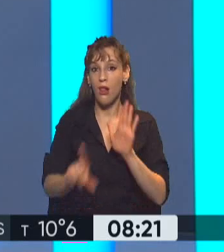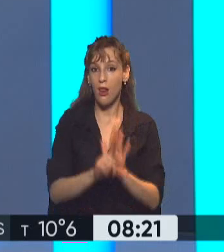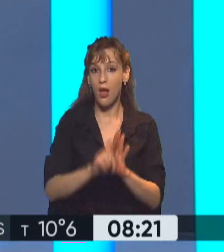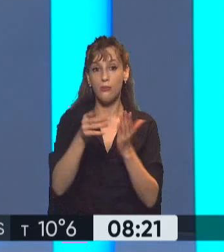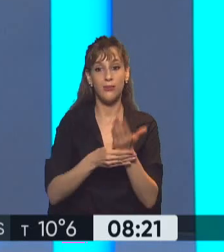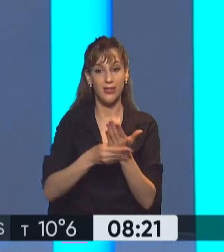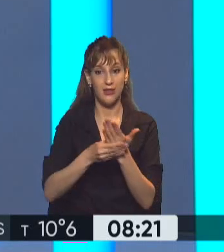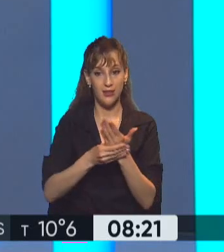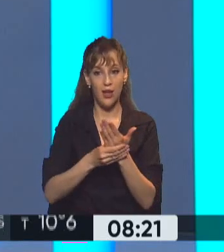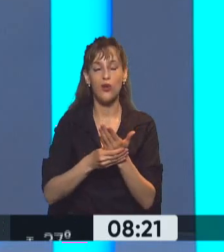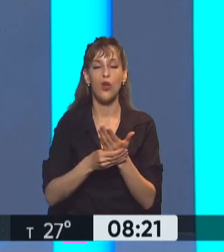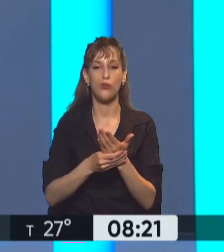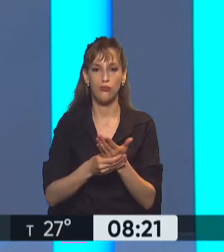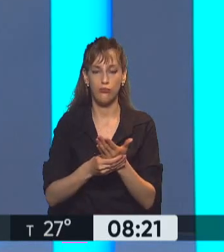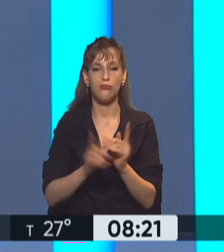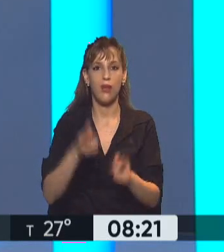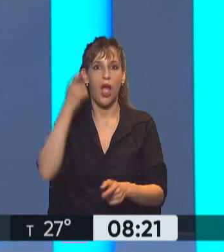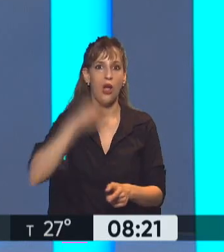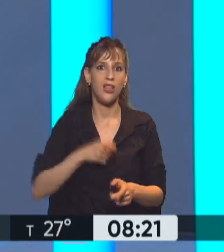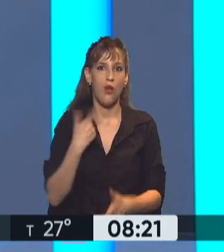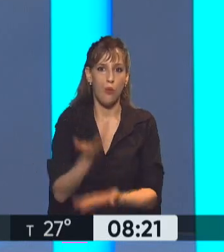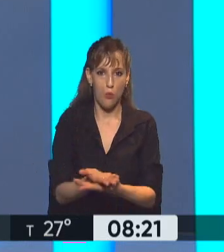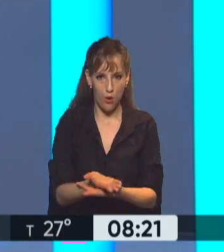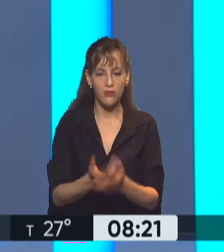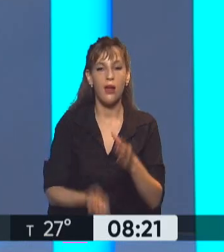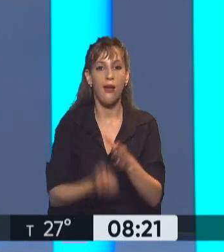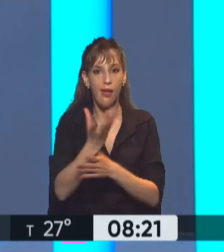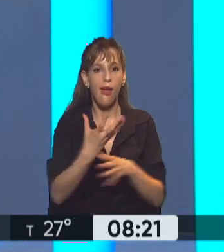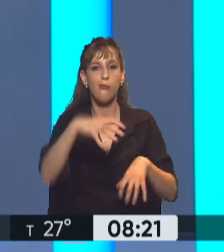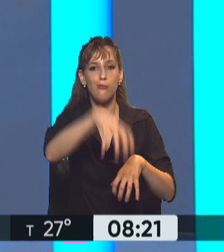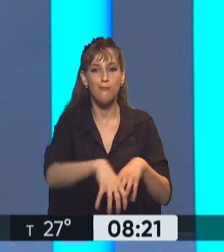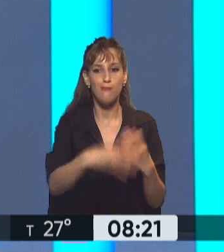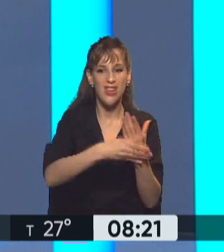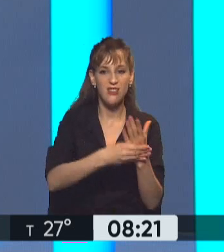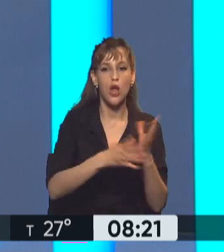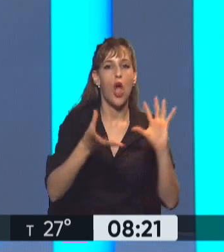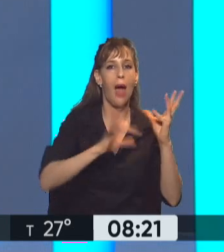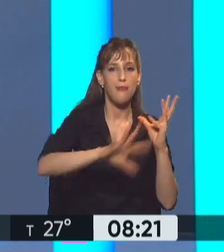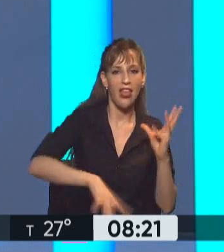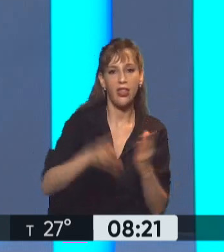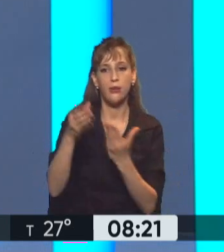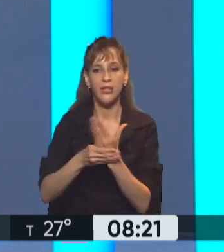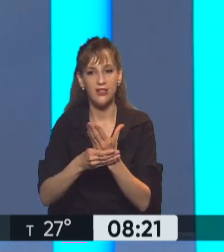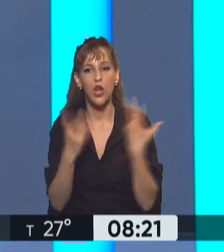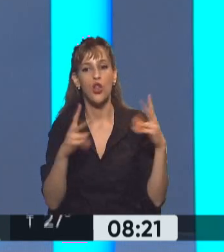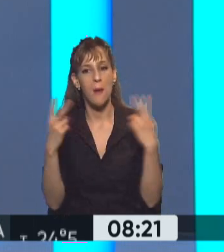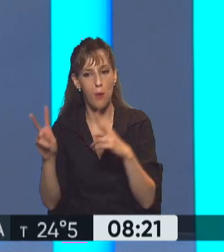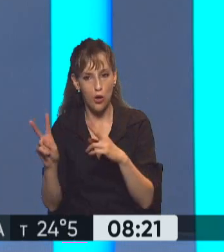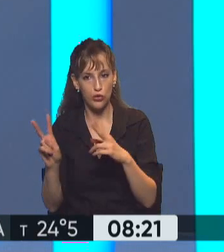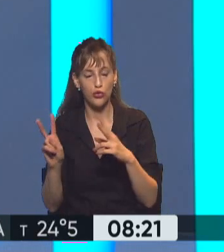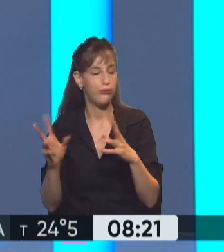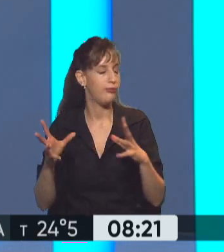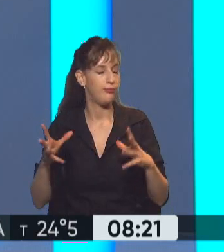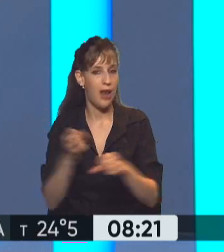una apuesta del gobernador kiciloff se crea el ministerio de ambiente se crea el ministerio de transporte se crea también el